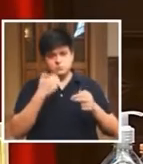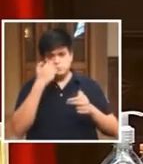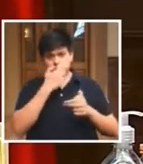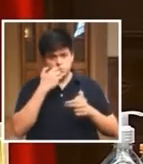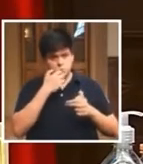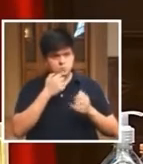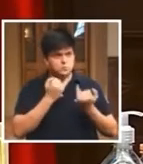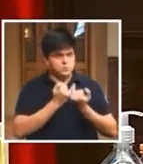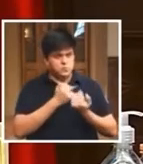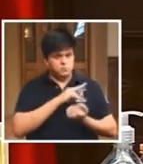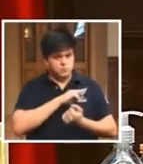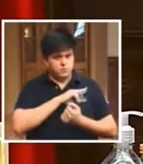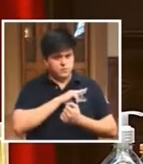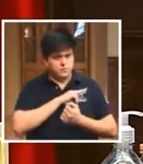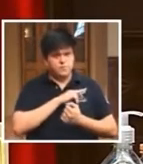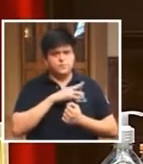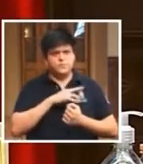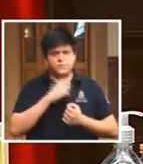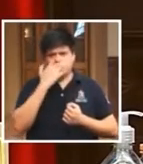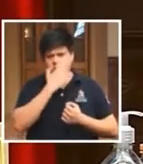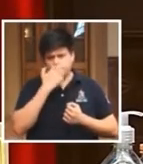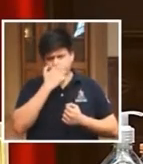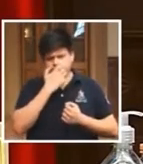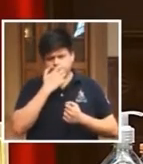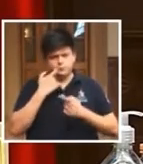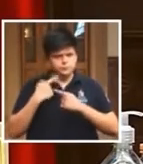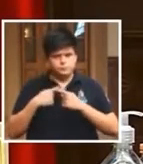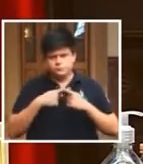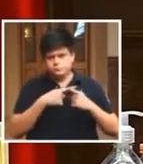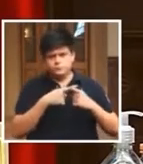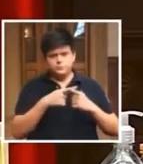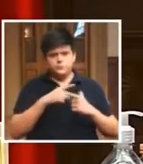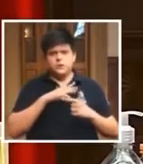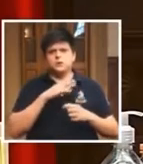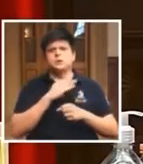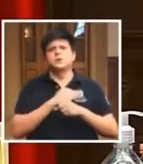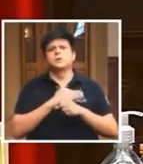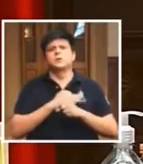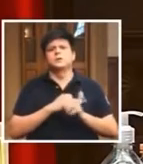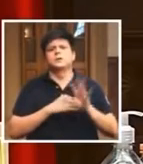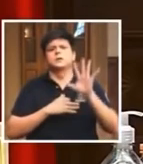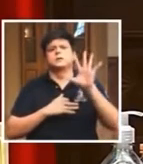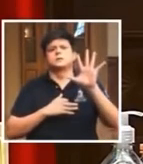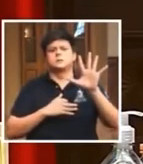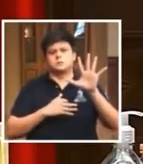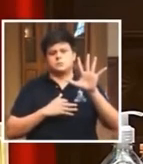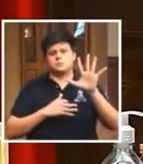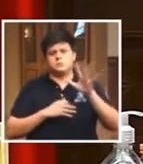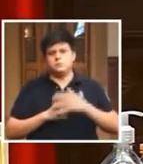educación privado, en otros colegios. Tenemos actualmente